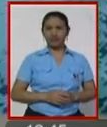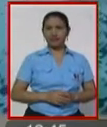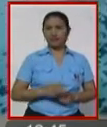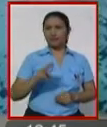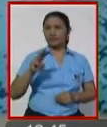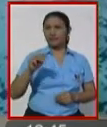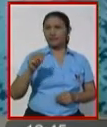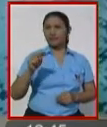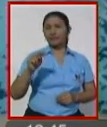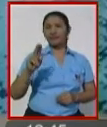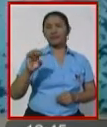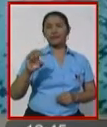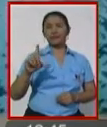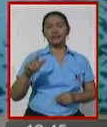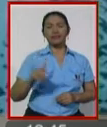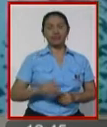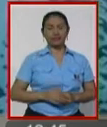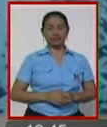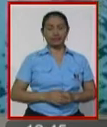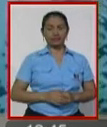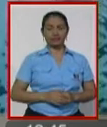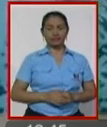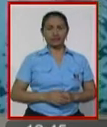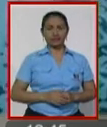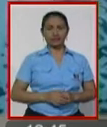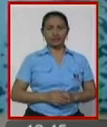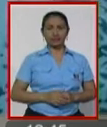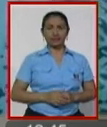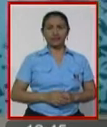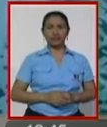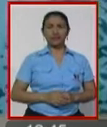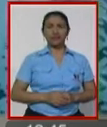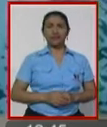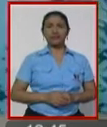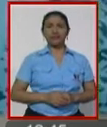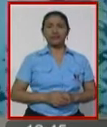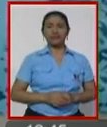Manuel. ¿Manuel? Sí.